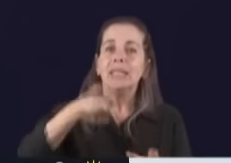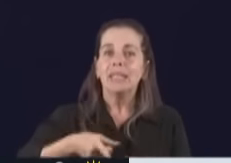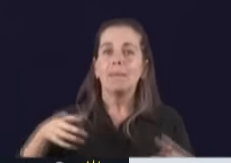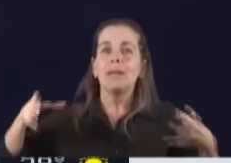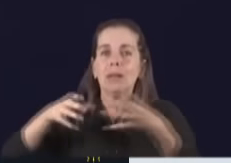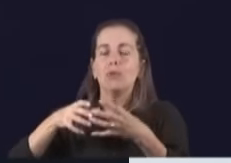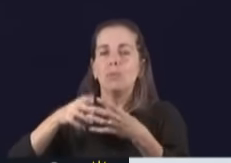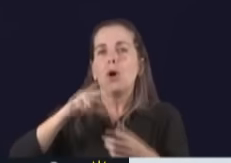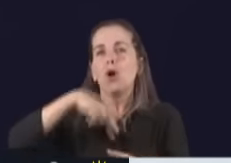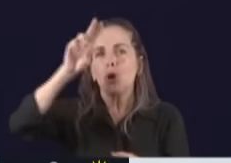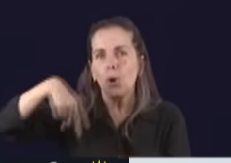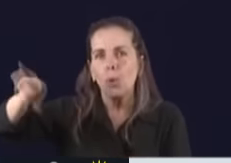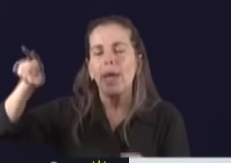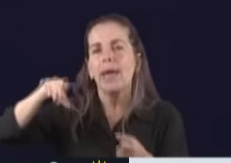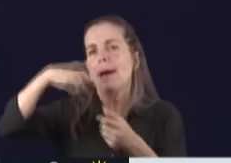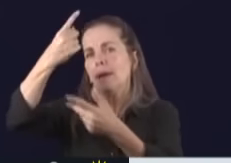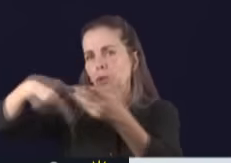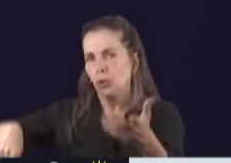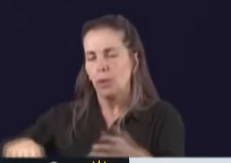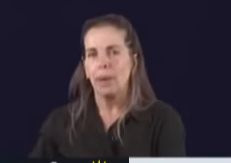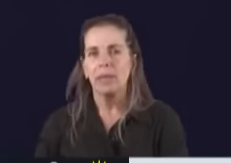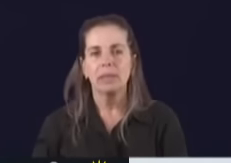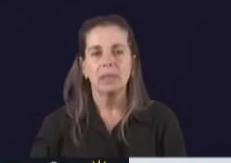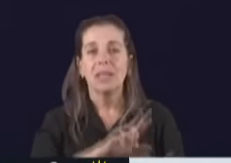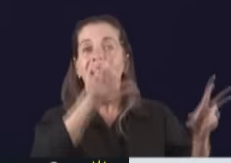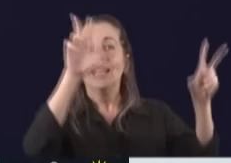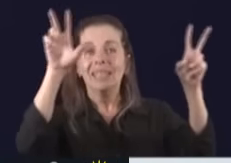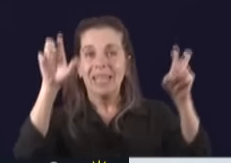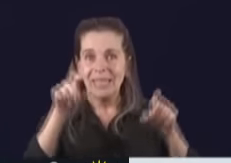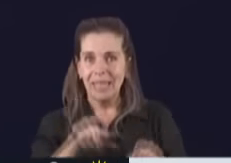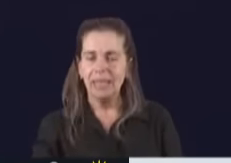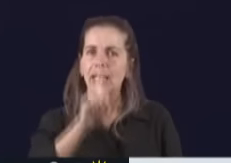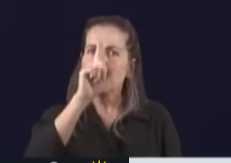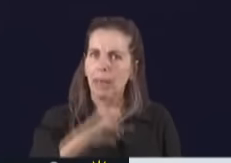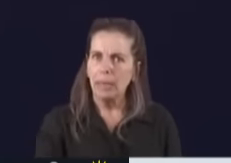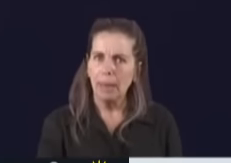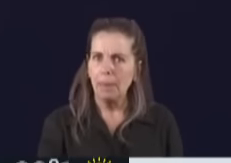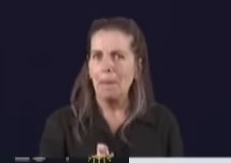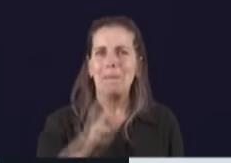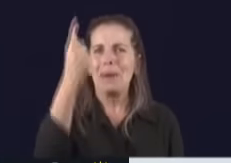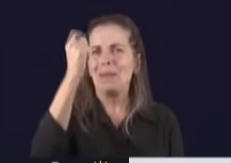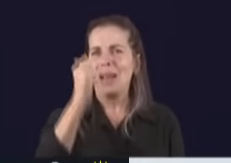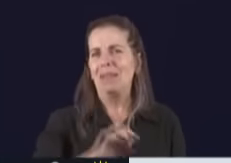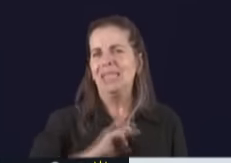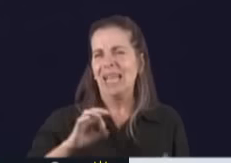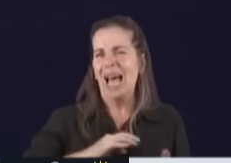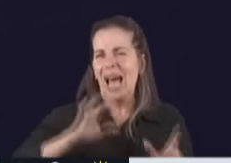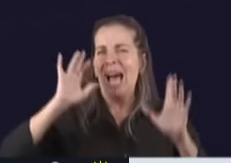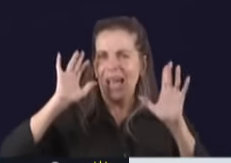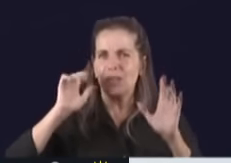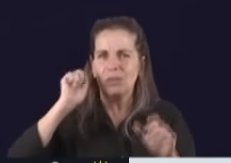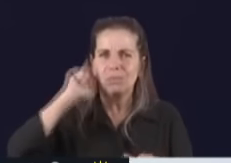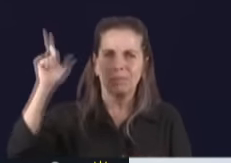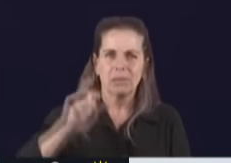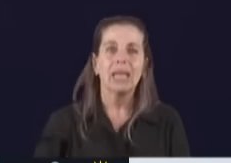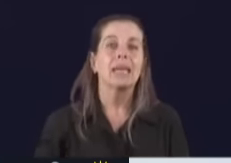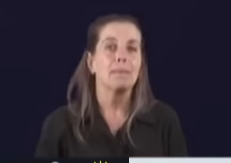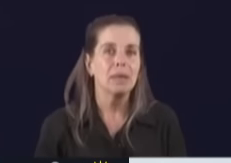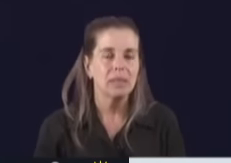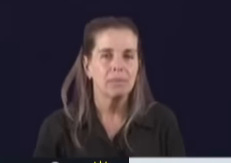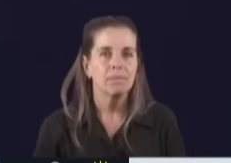Suiza. El tercer eje, que se logró como nunca antes en la historia, sacarle el peso del Estado